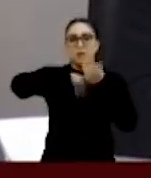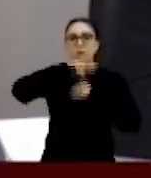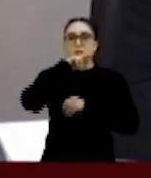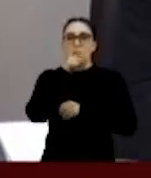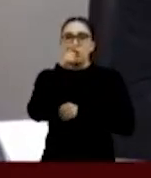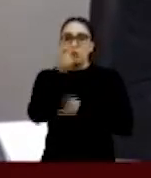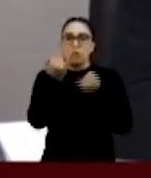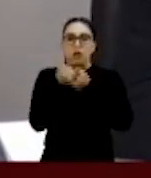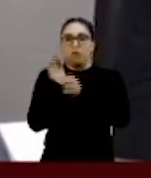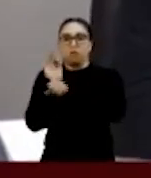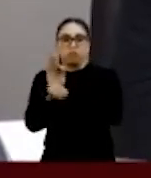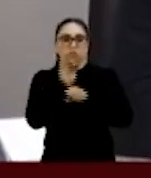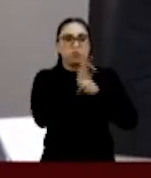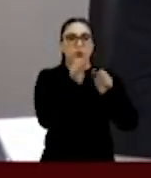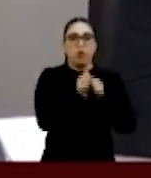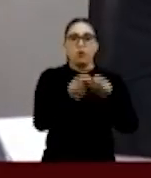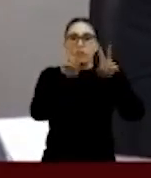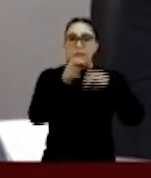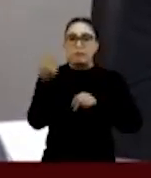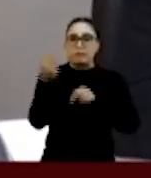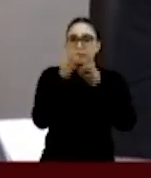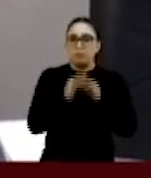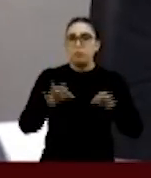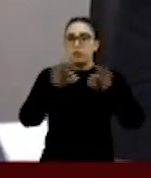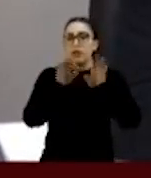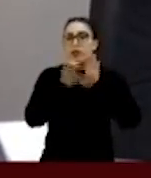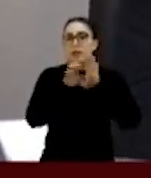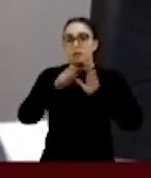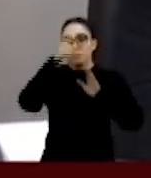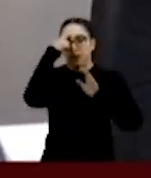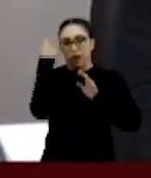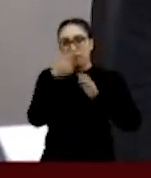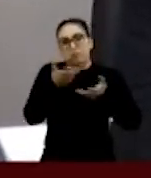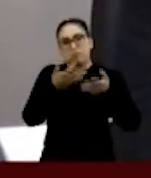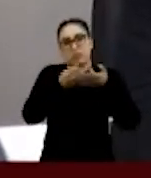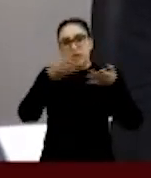áreas claves, como lo son la minería,